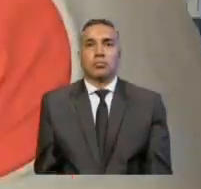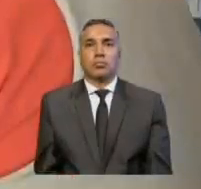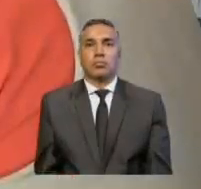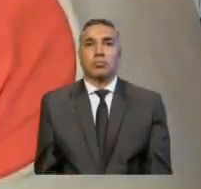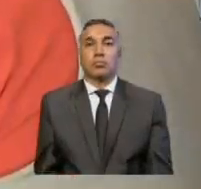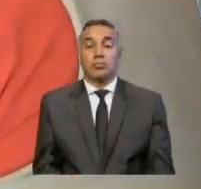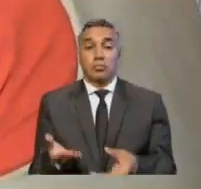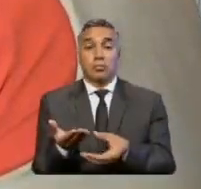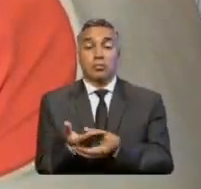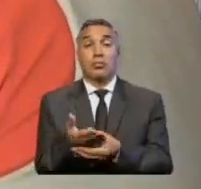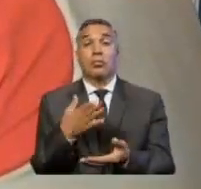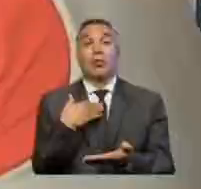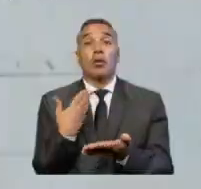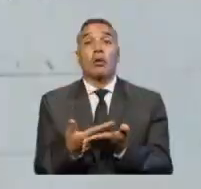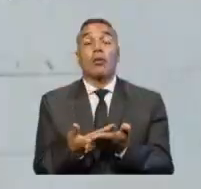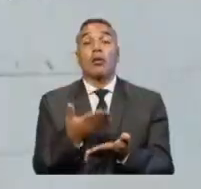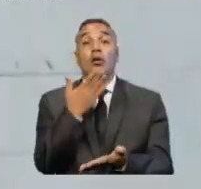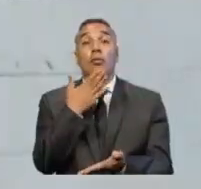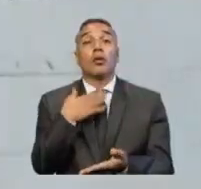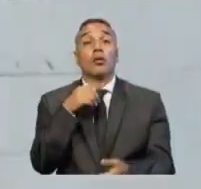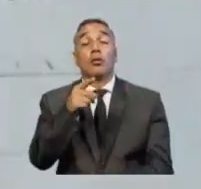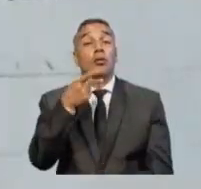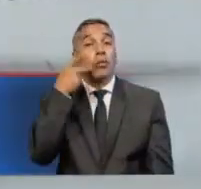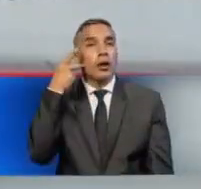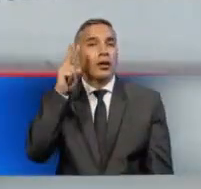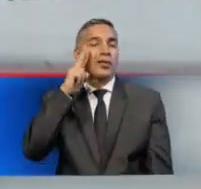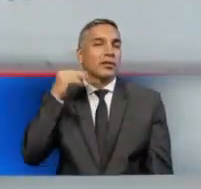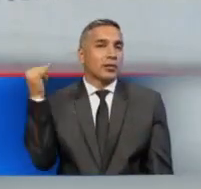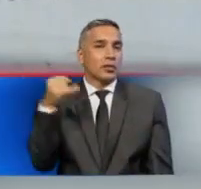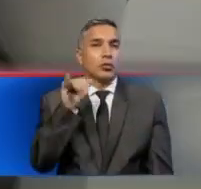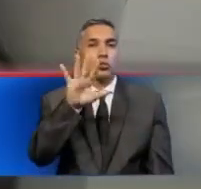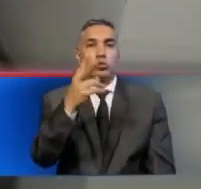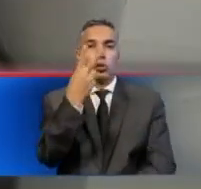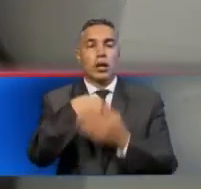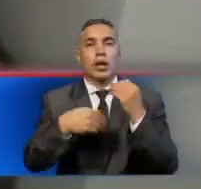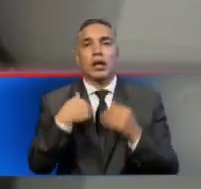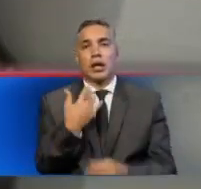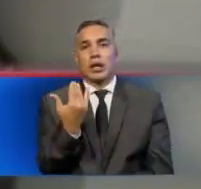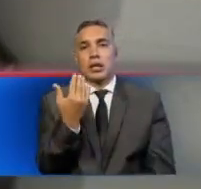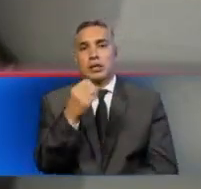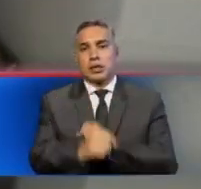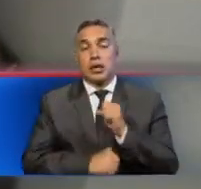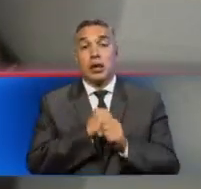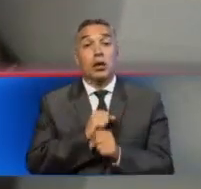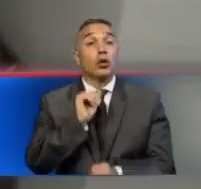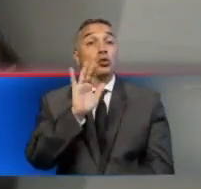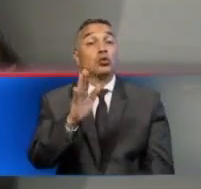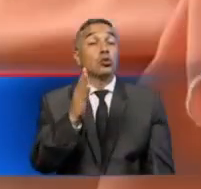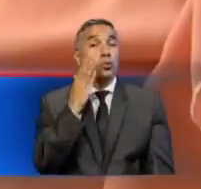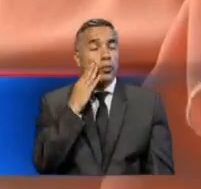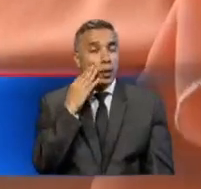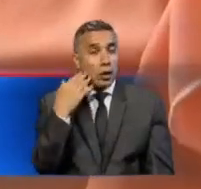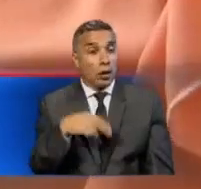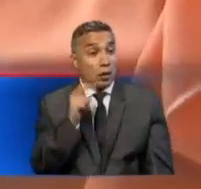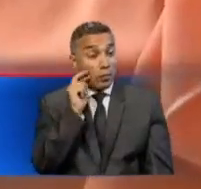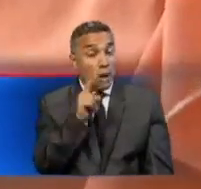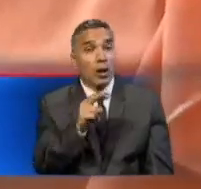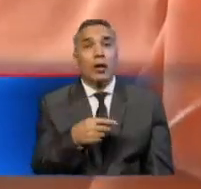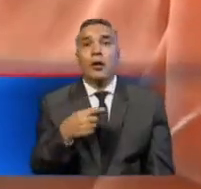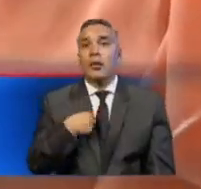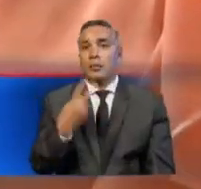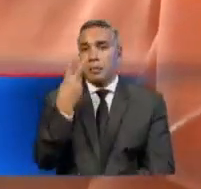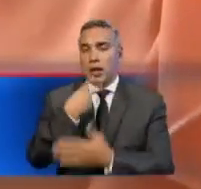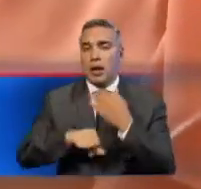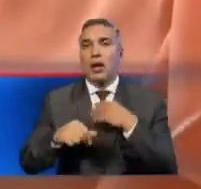En el expediente están las pruebas de cómo un padre violó a su hija de 15 años. Su madre así se enteró. Mi hija